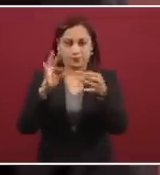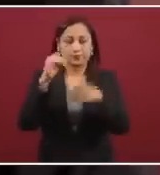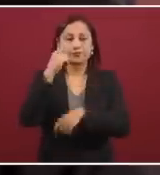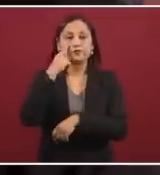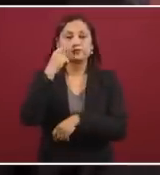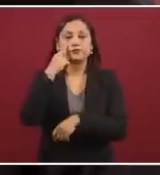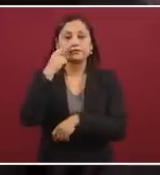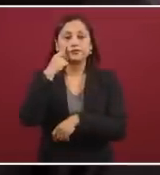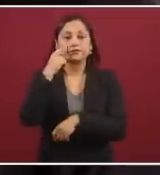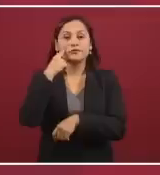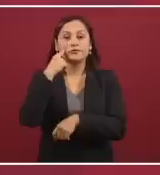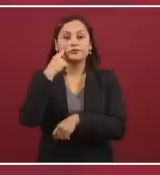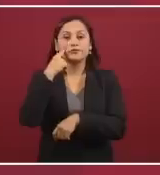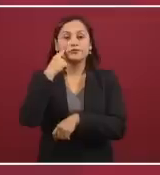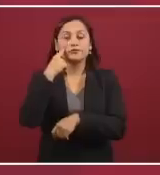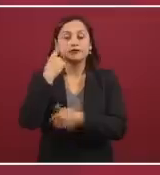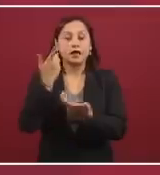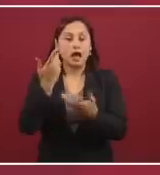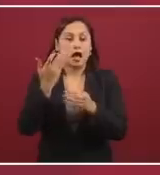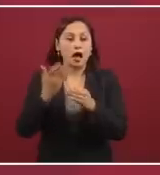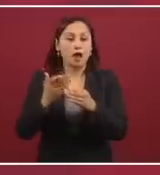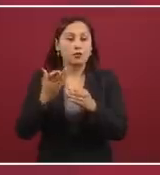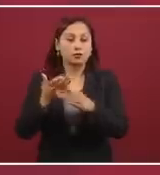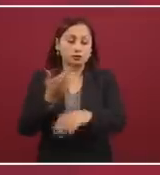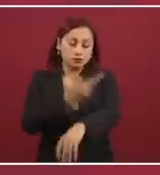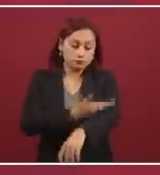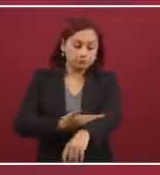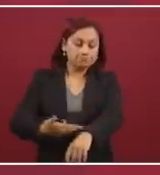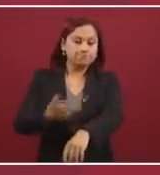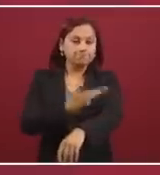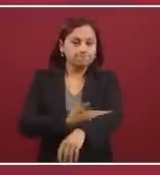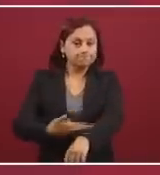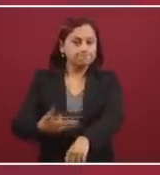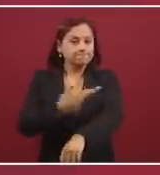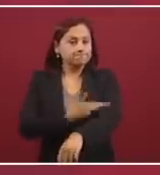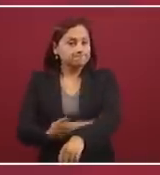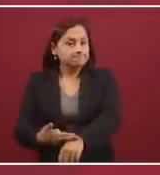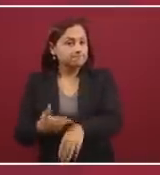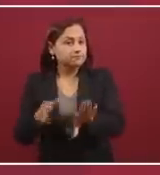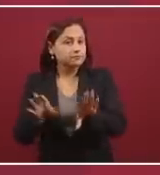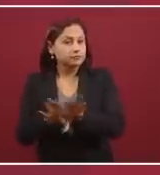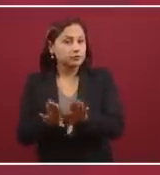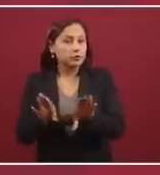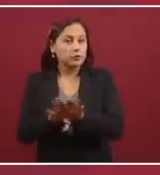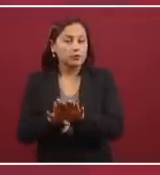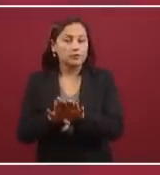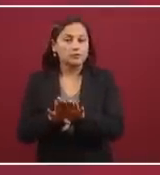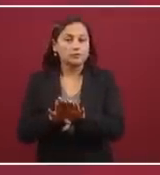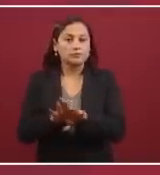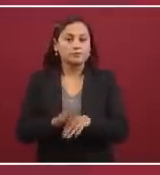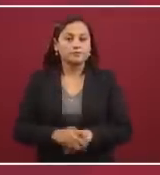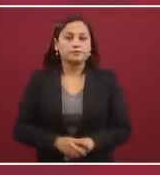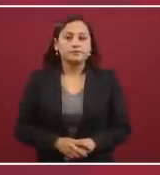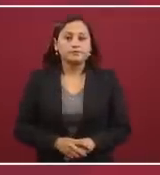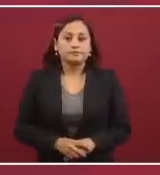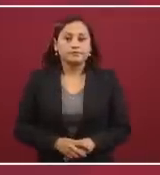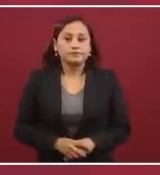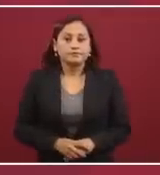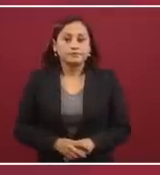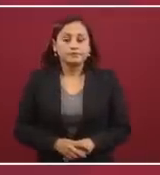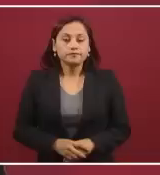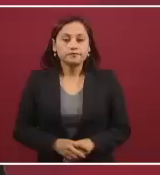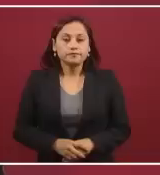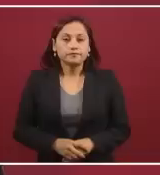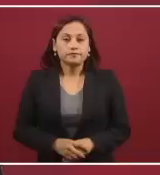estas medidas vamos a decir que son decisiones aisladas